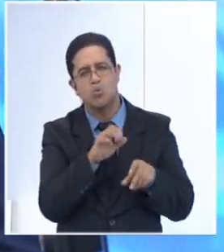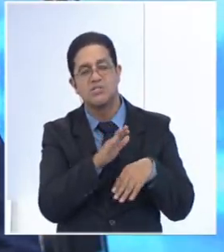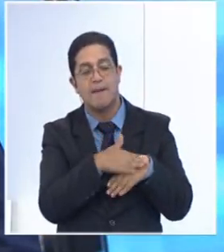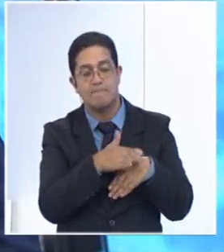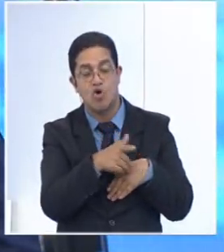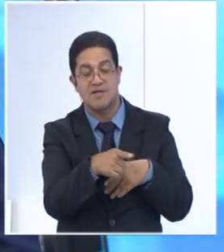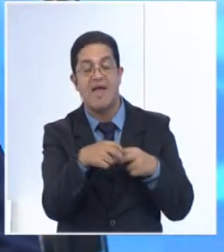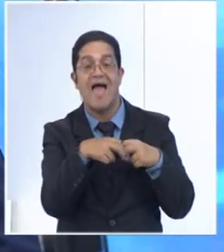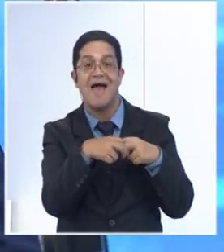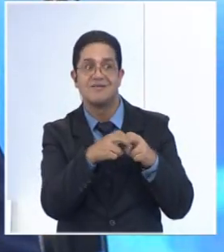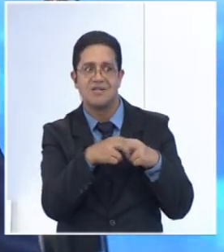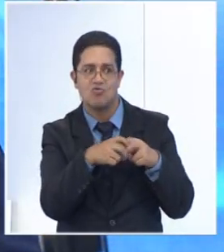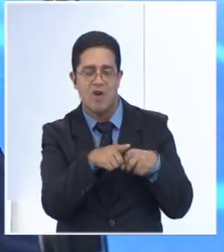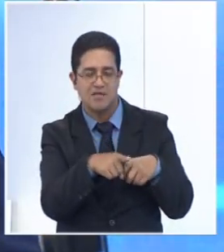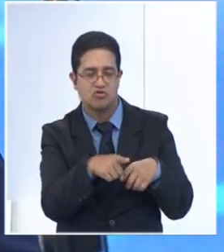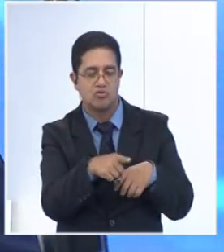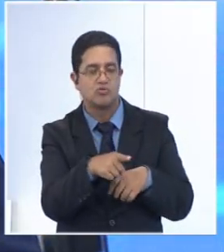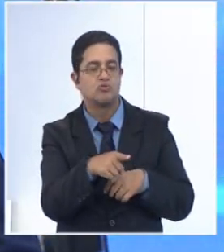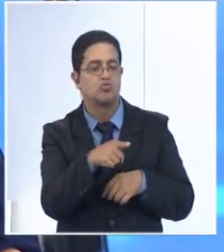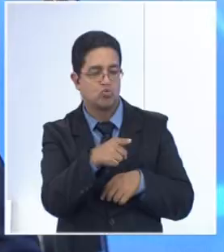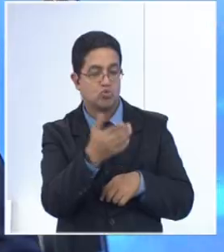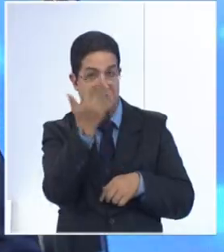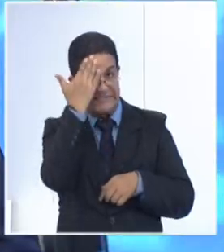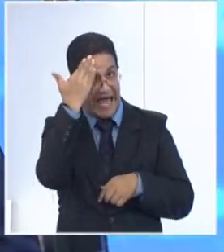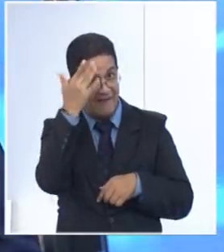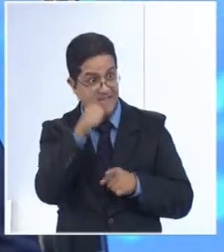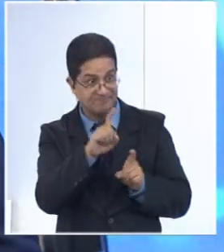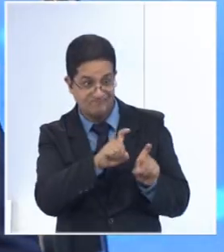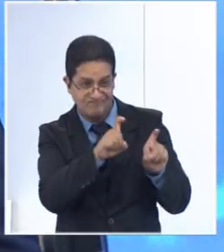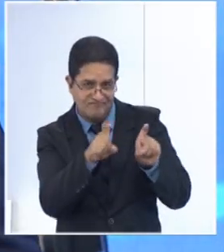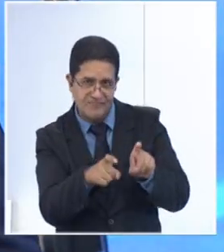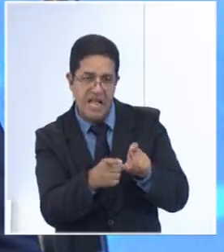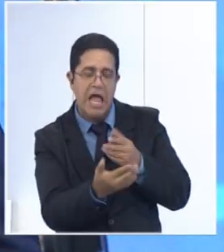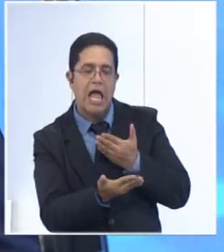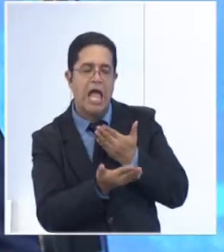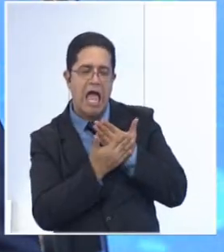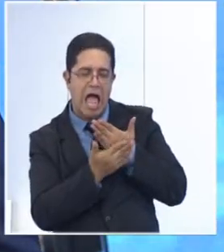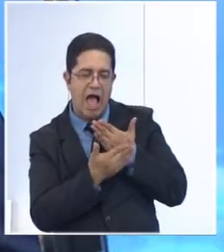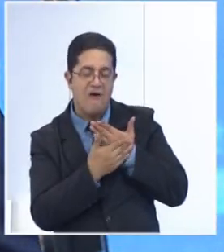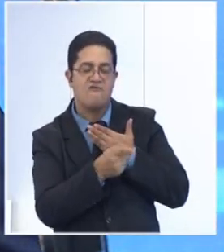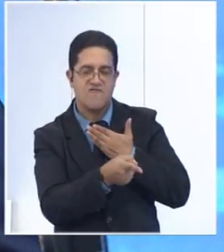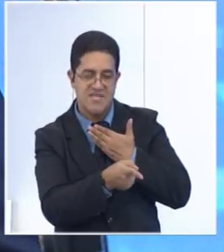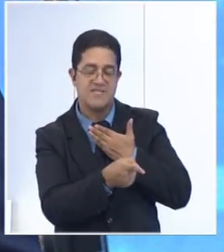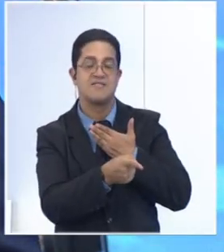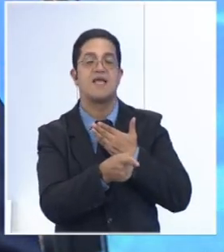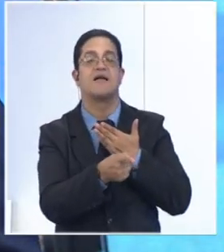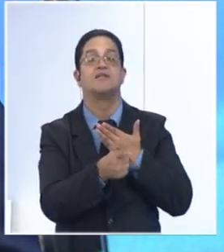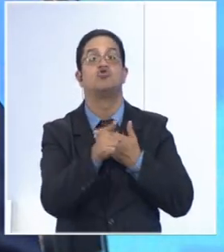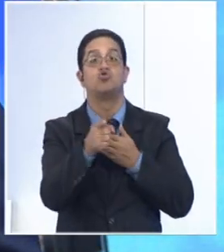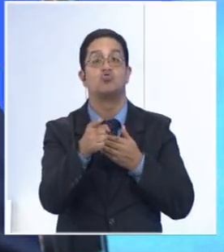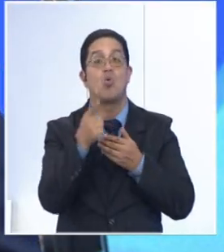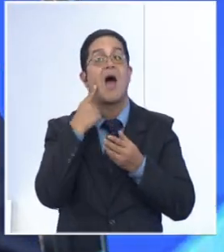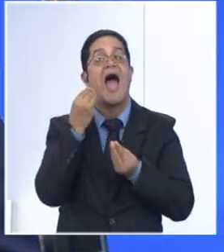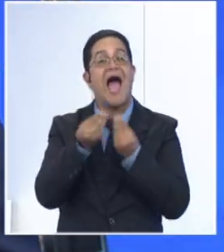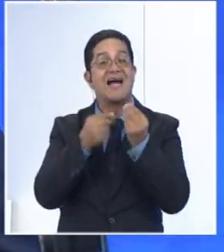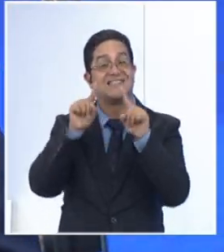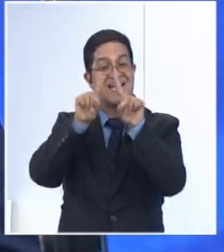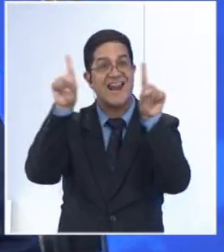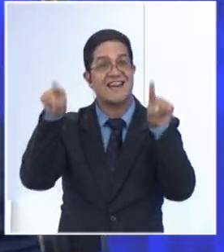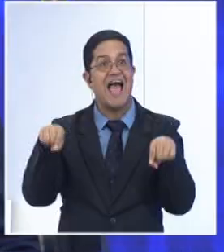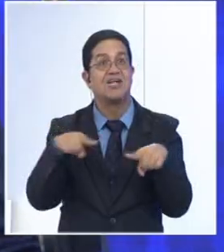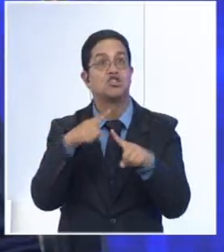articulación habla sola. Si tú la sabes examinar, te va a decir qué es lo que tiene muy probablemente, y cuando tú vas a un estudio de imagen, simplemente lo que vas